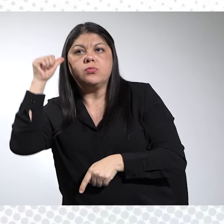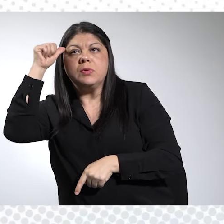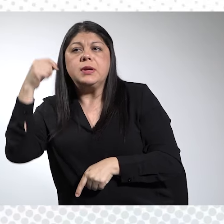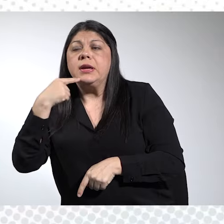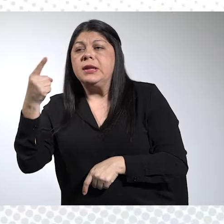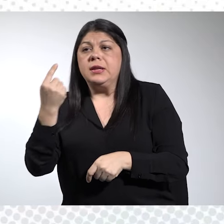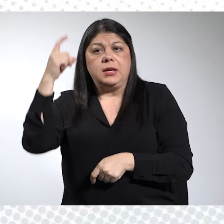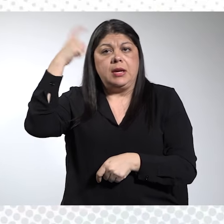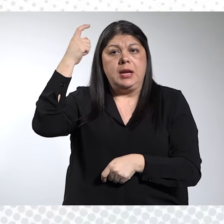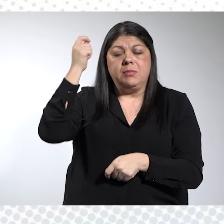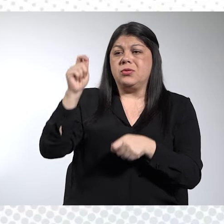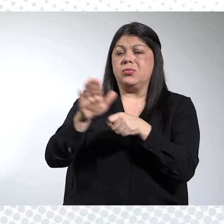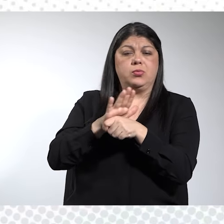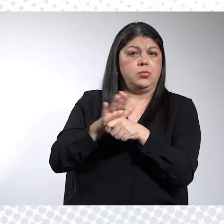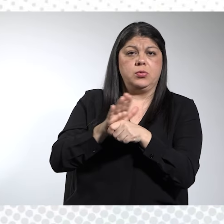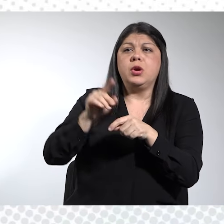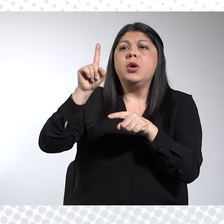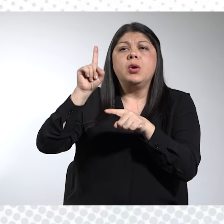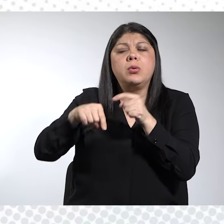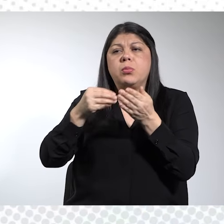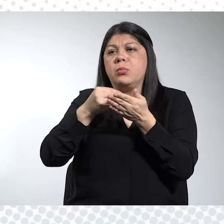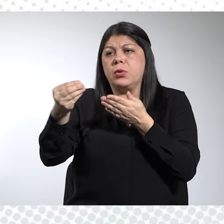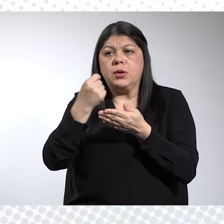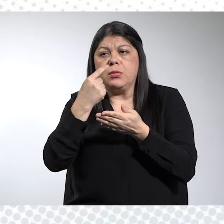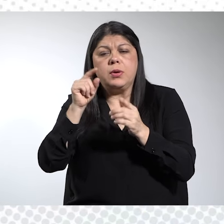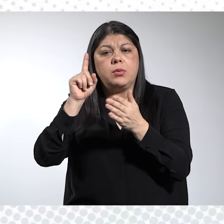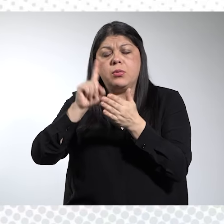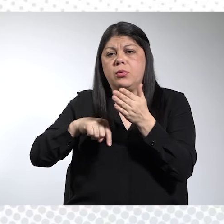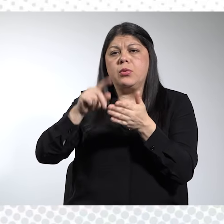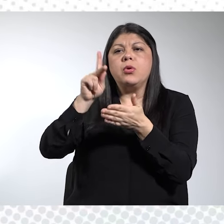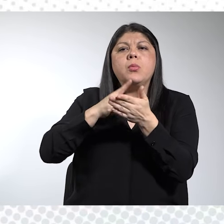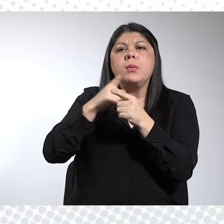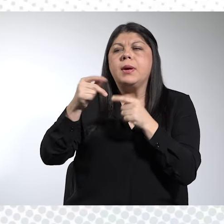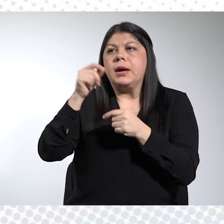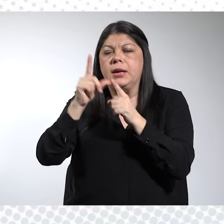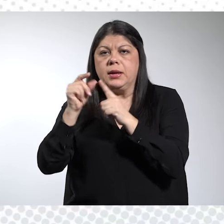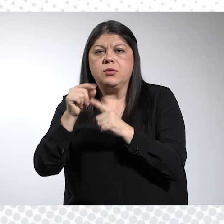mayor que dice, entre otras cosas, que sus pensiones no cubren ni medicinas ni alquiler. ¿Qué reforma